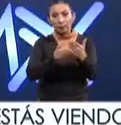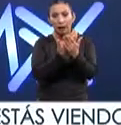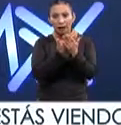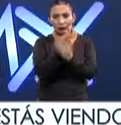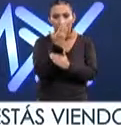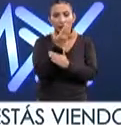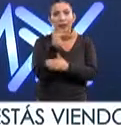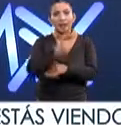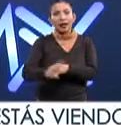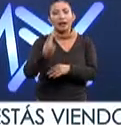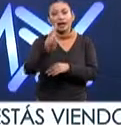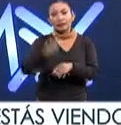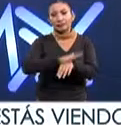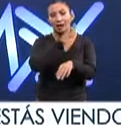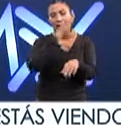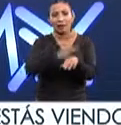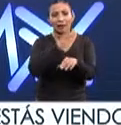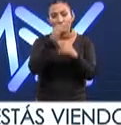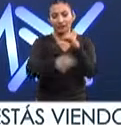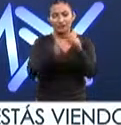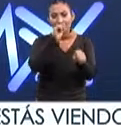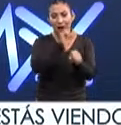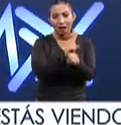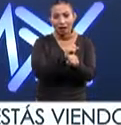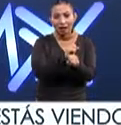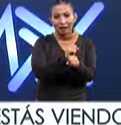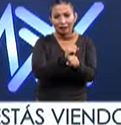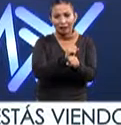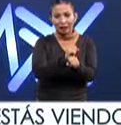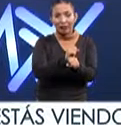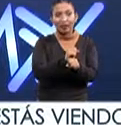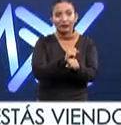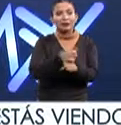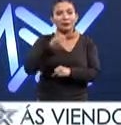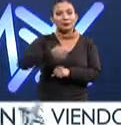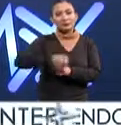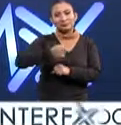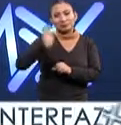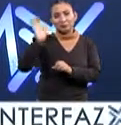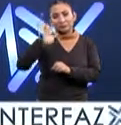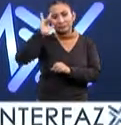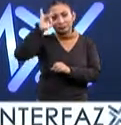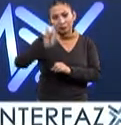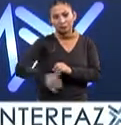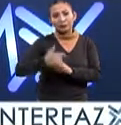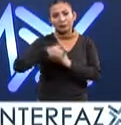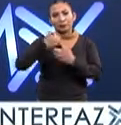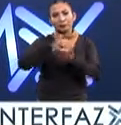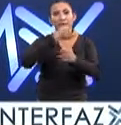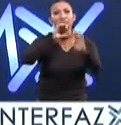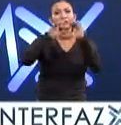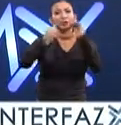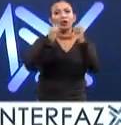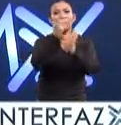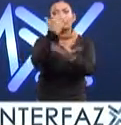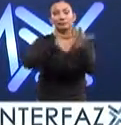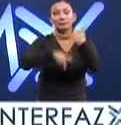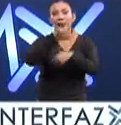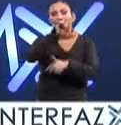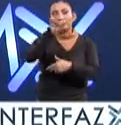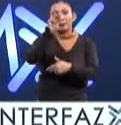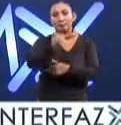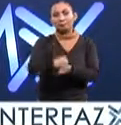mañana de viernes. Pasen un excelente fin de semana, Cris. Así es, nos despedimos también de Griselda Yebra, quien nos ayuda a comunicarnos a través de la lengua de